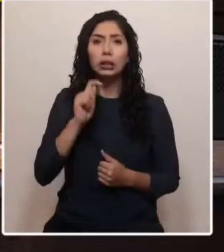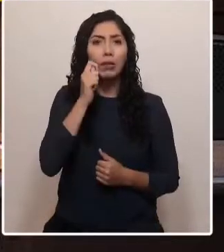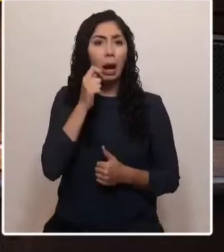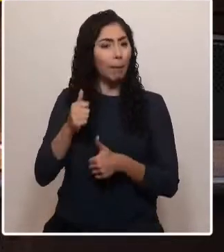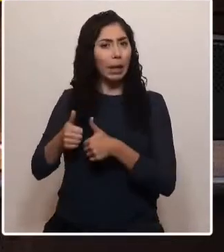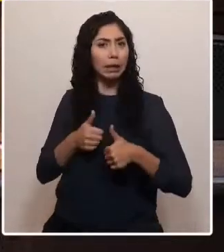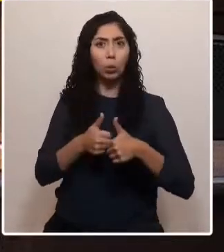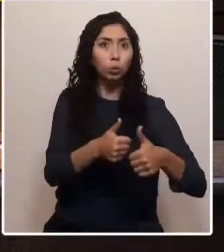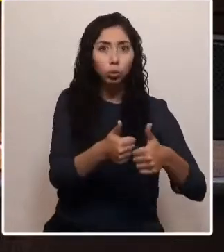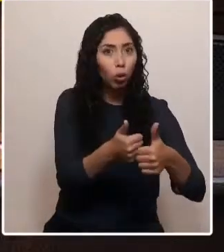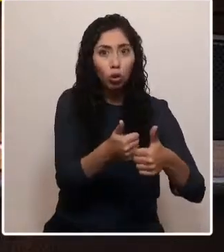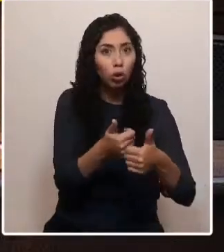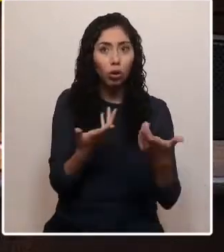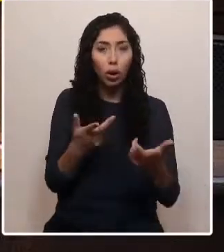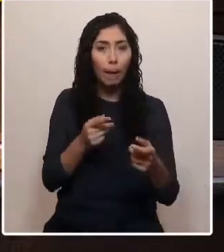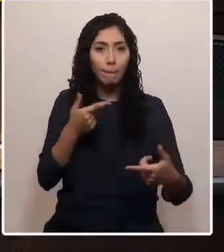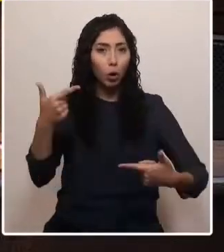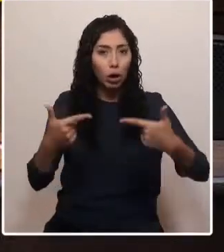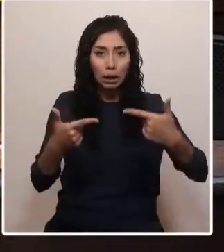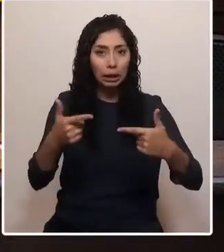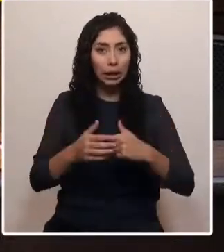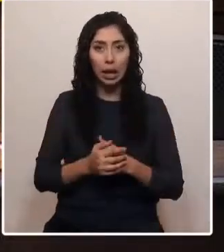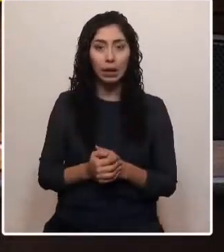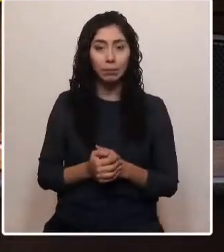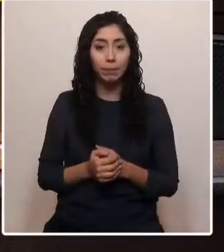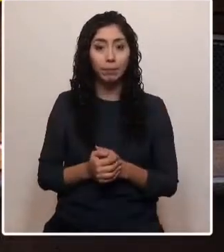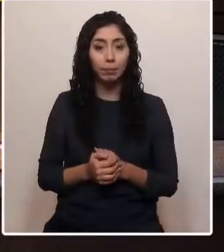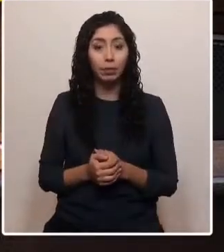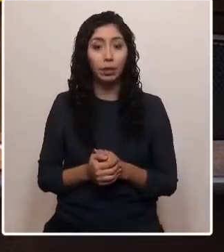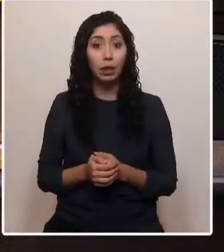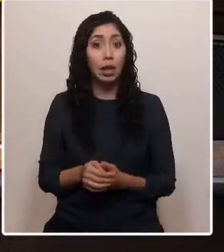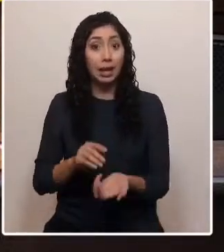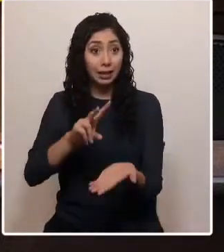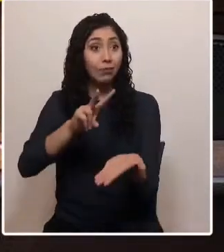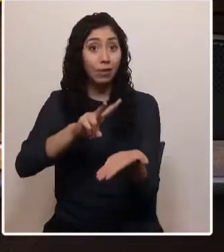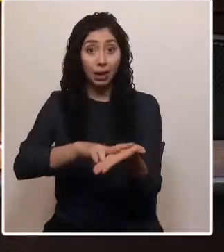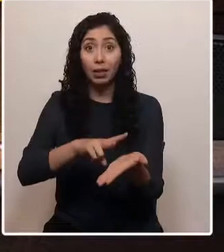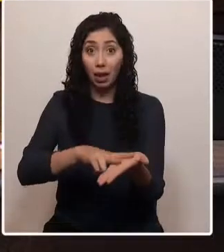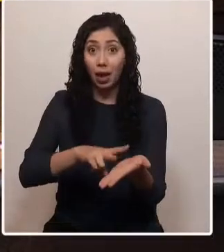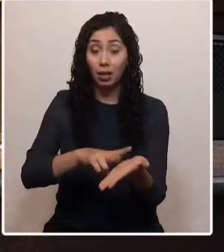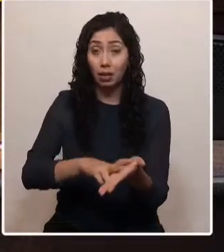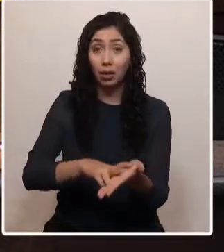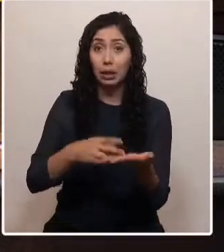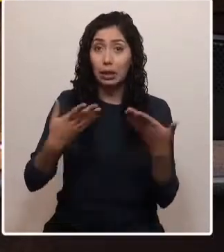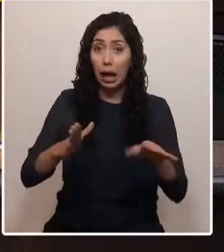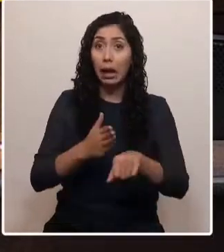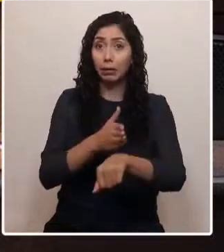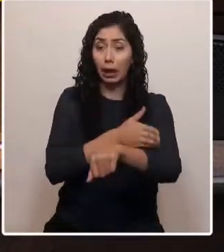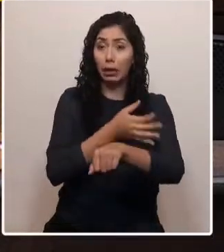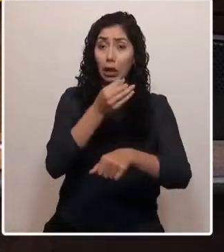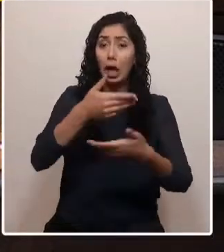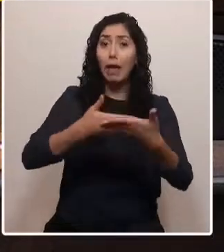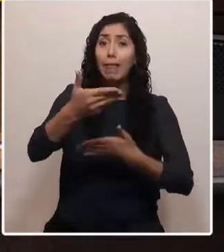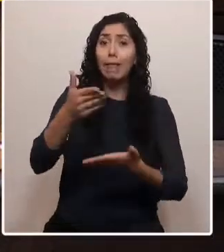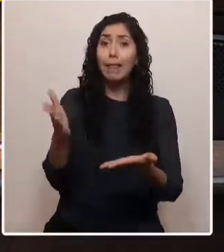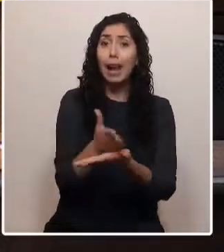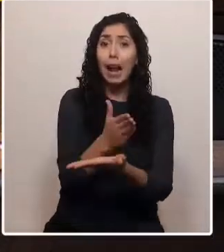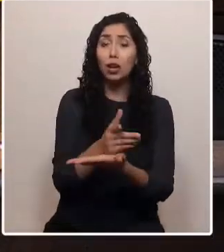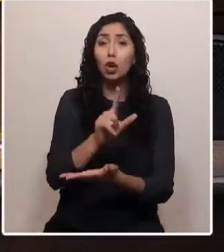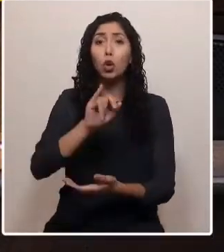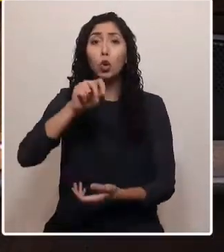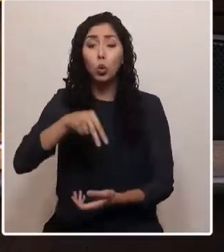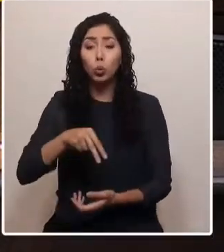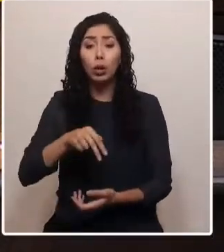política. Los hechos son claros. Es verdad y de público conocimiento, como afirmé en el diario LUN, que No Más AFP fue aprobado en